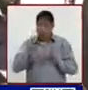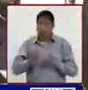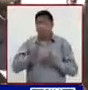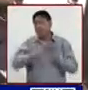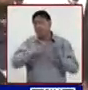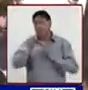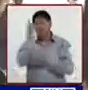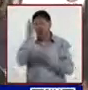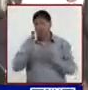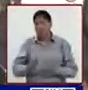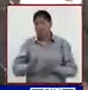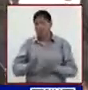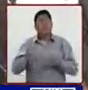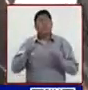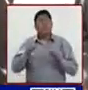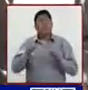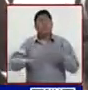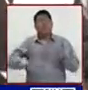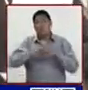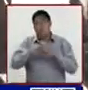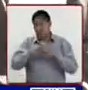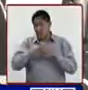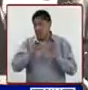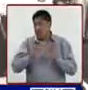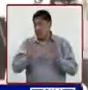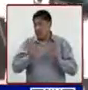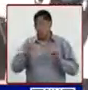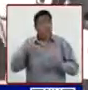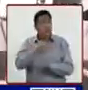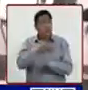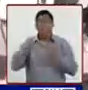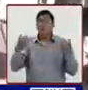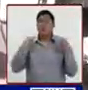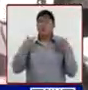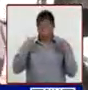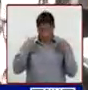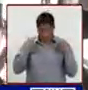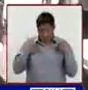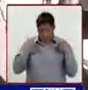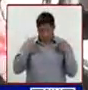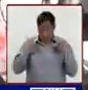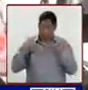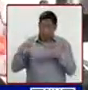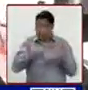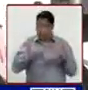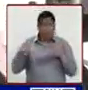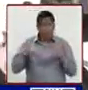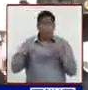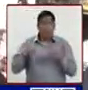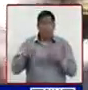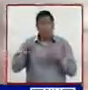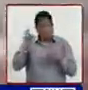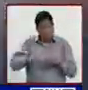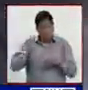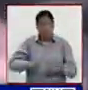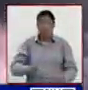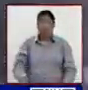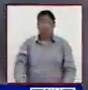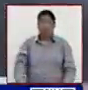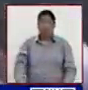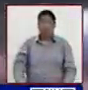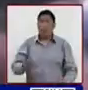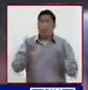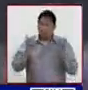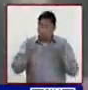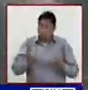pueblo boliviano. No vamos a dar plazo ni nada, pero vamos a tener que nosotros asumir las medidas que van a ser necesarias. Hoy